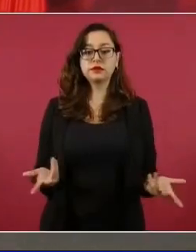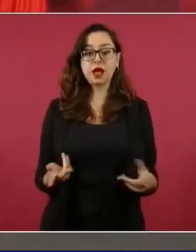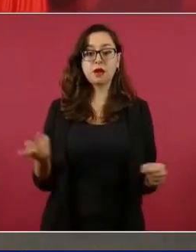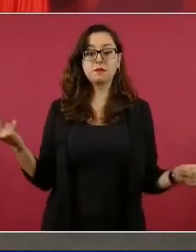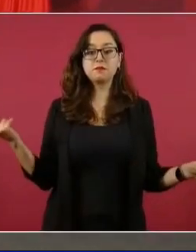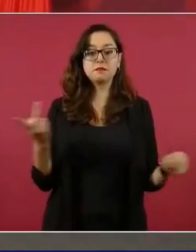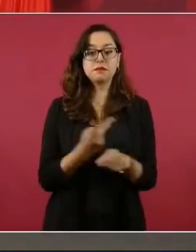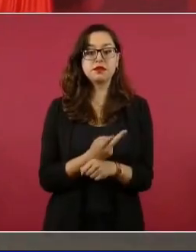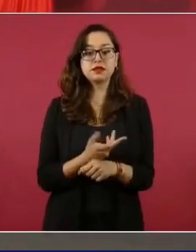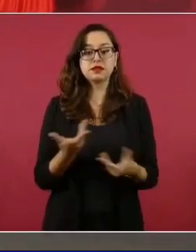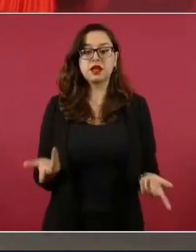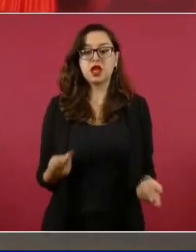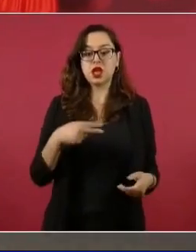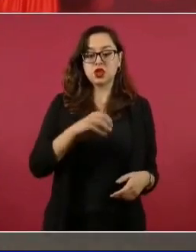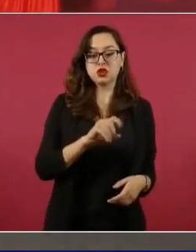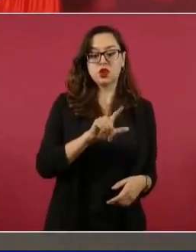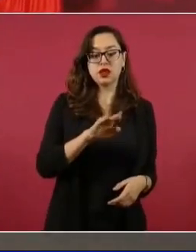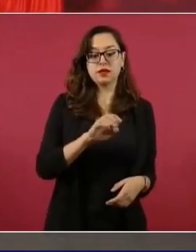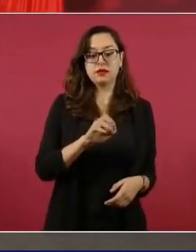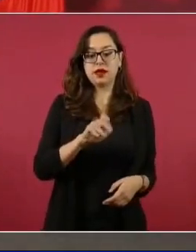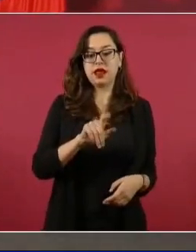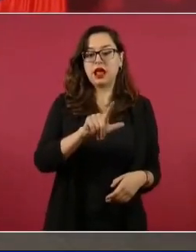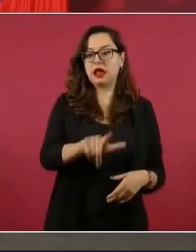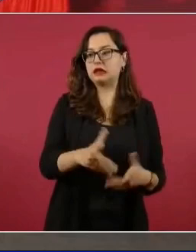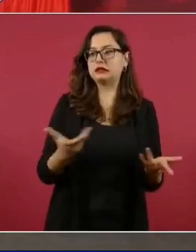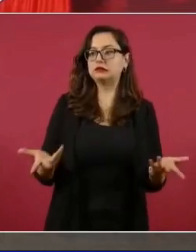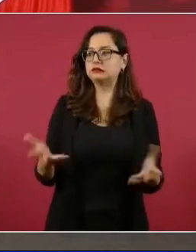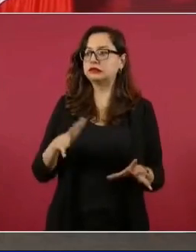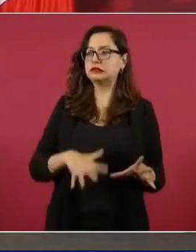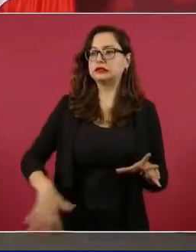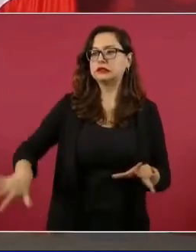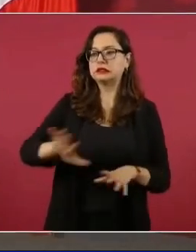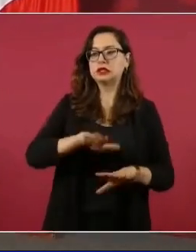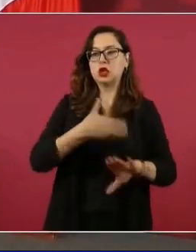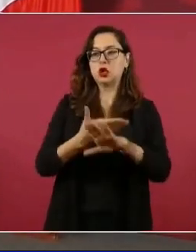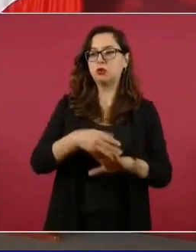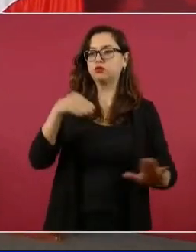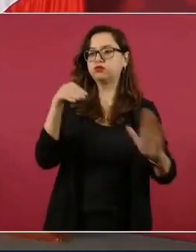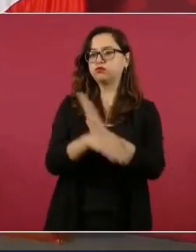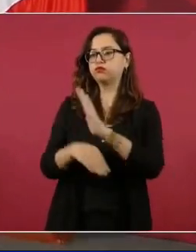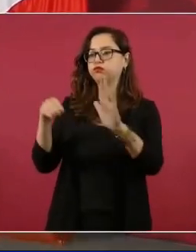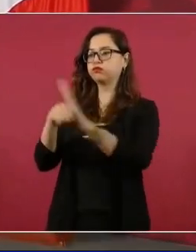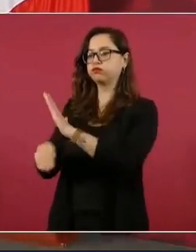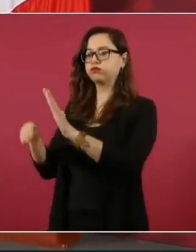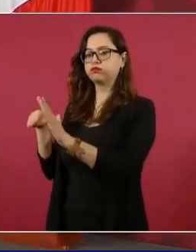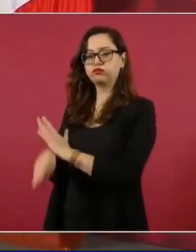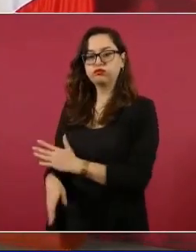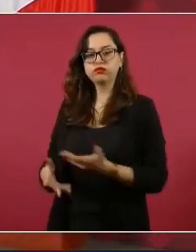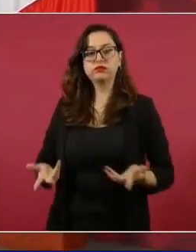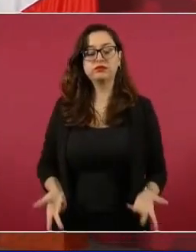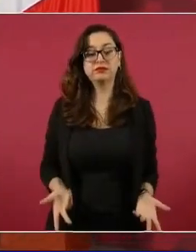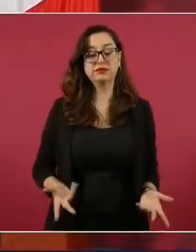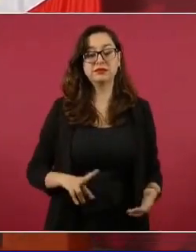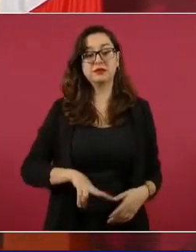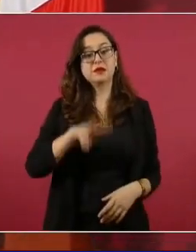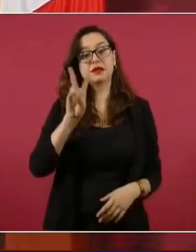como escribió don Daniel de manera magistral, don Daniel Cosío Villegas, la crisis de